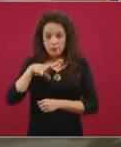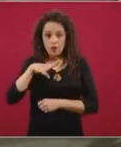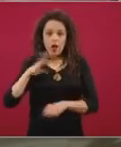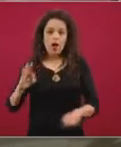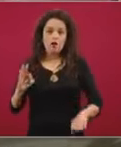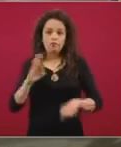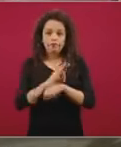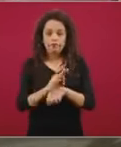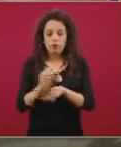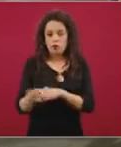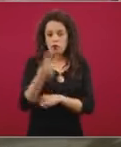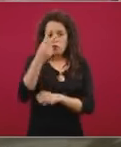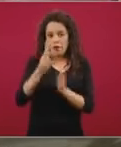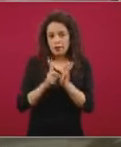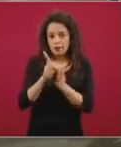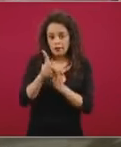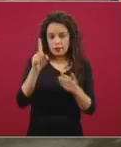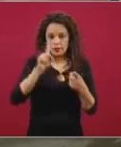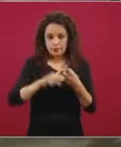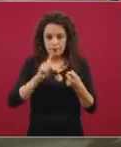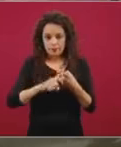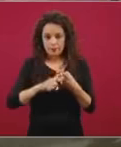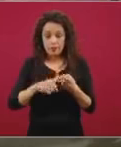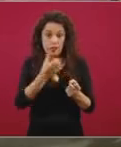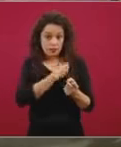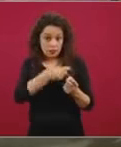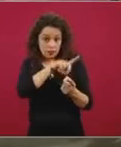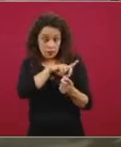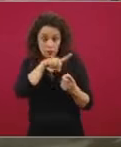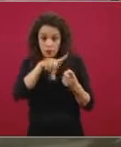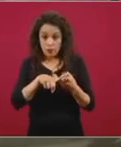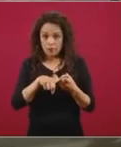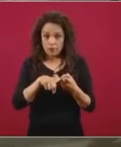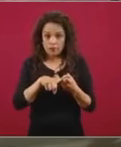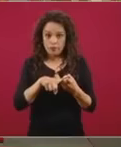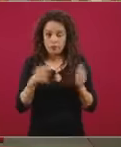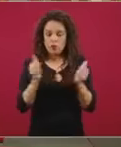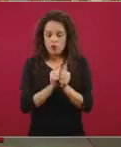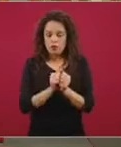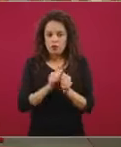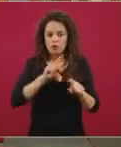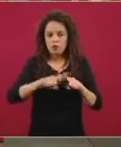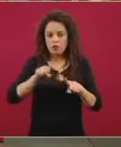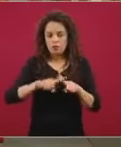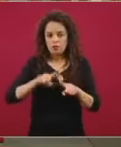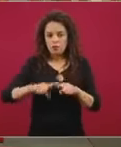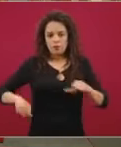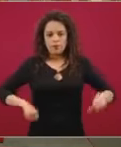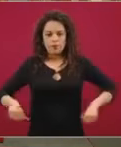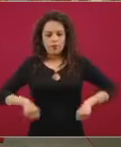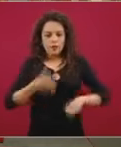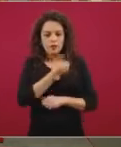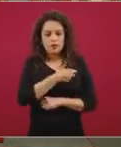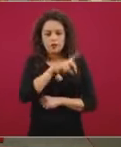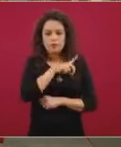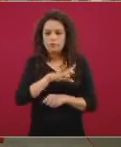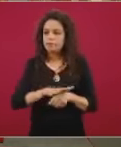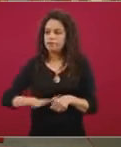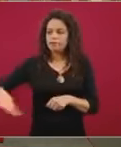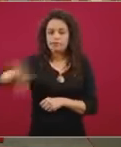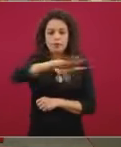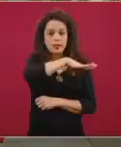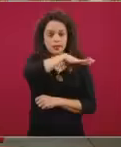dos derechos. El derecho de la protección a la salud, en la medida en que las acciones de salud pública, la acción extraordinaria en materia de salubridad